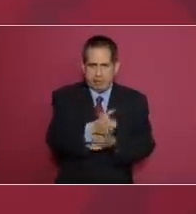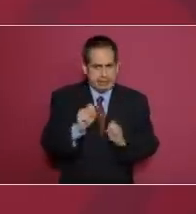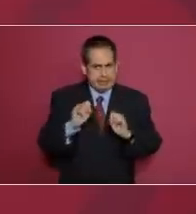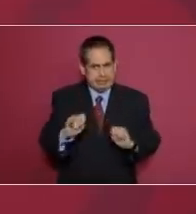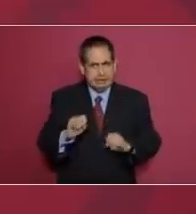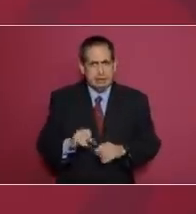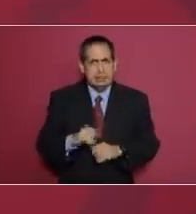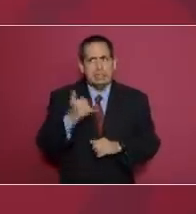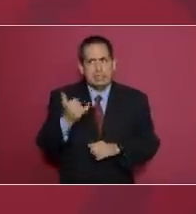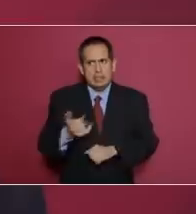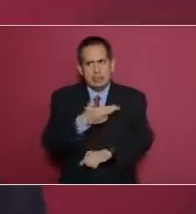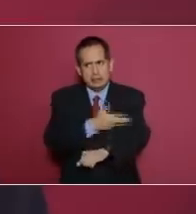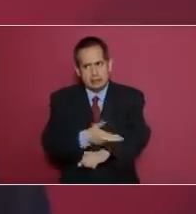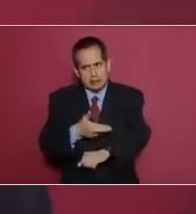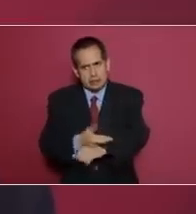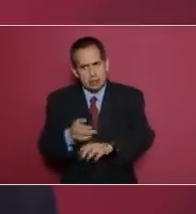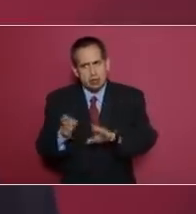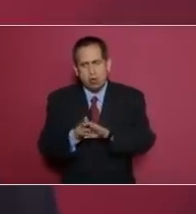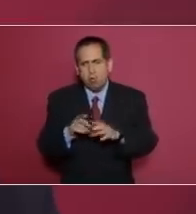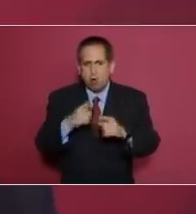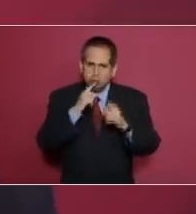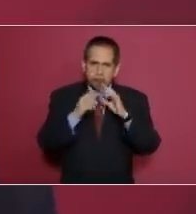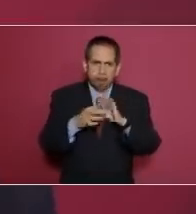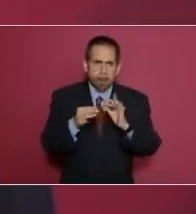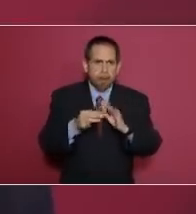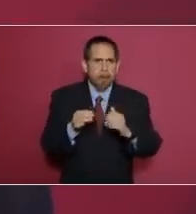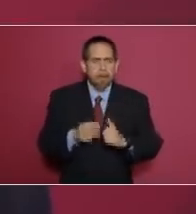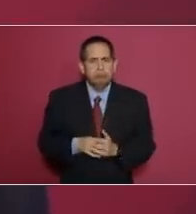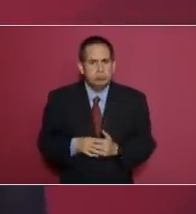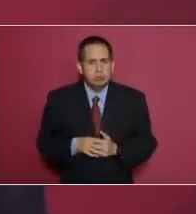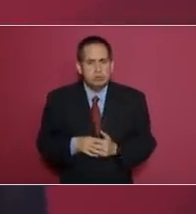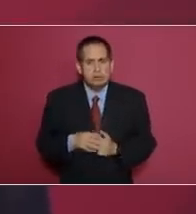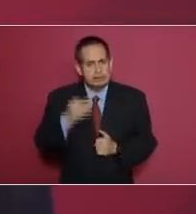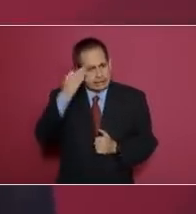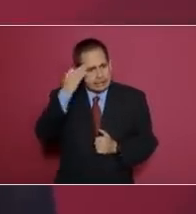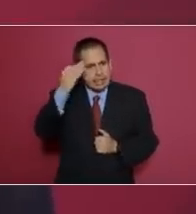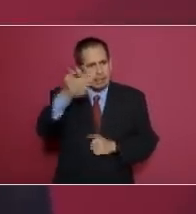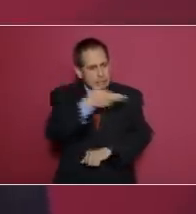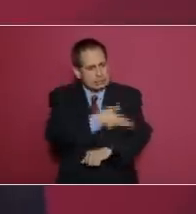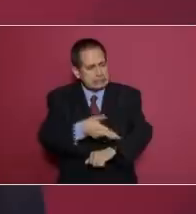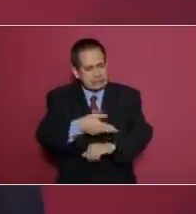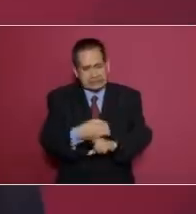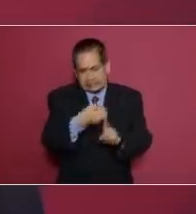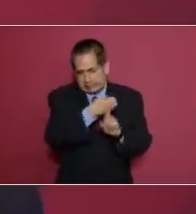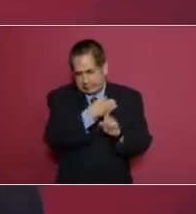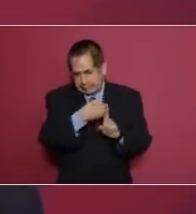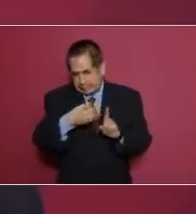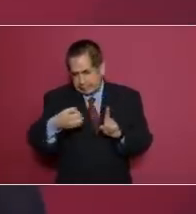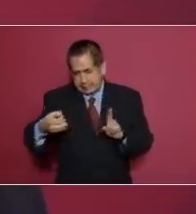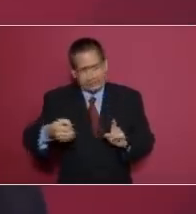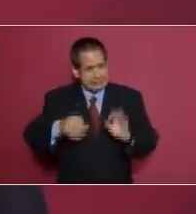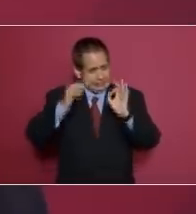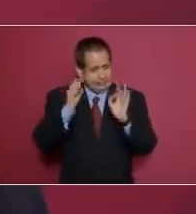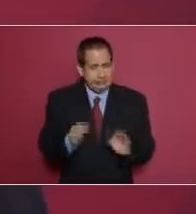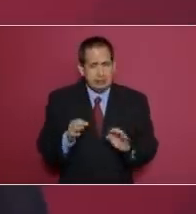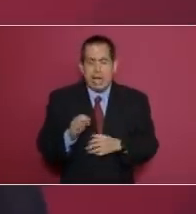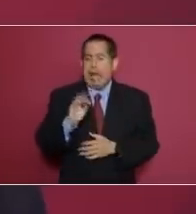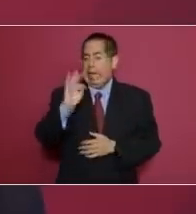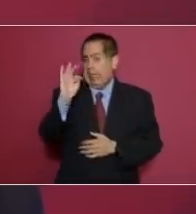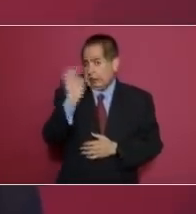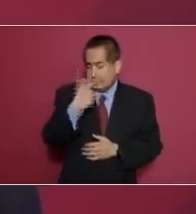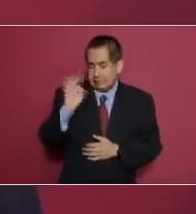la regularización, aunque nos lleve tiempo y signifique a lo